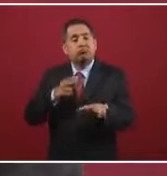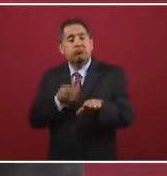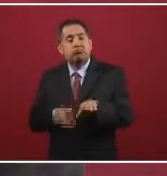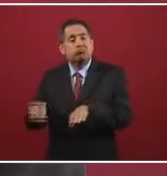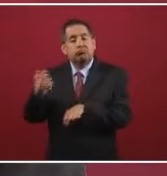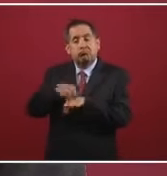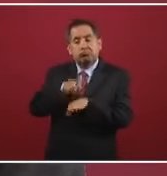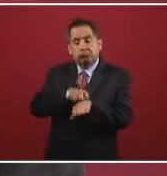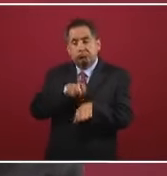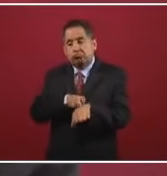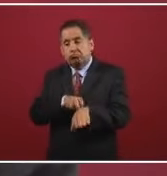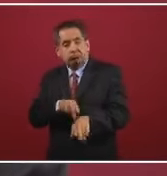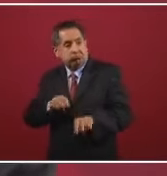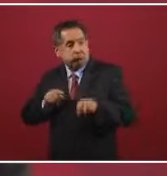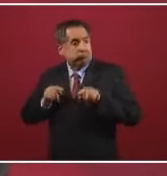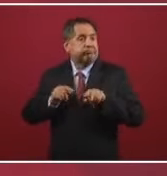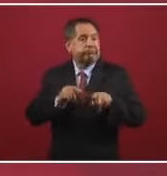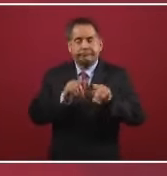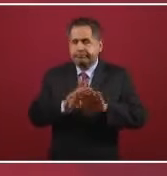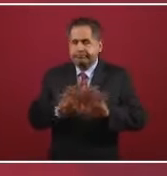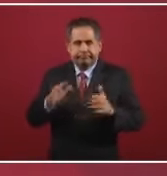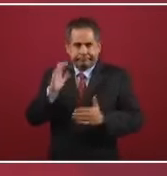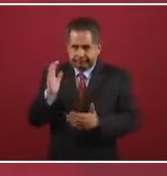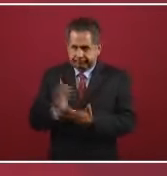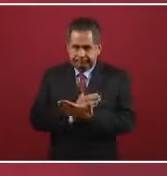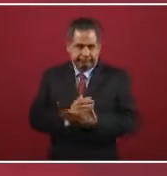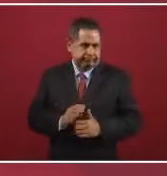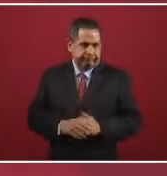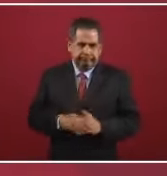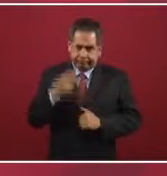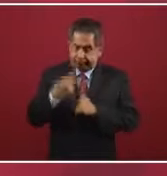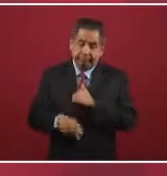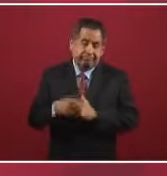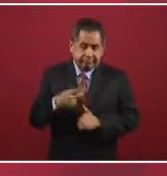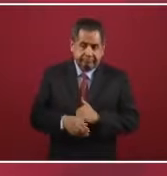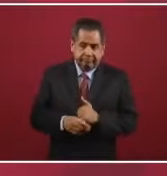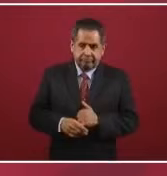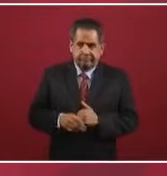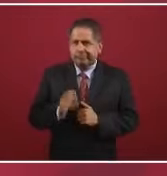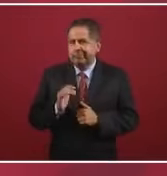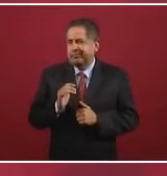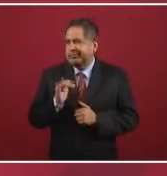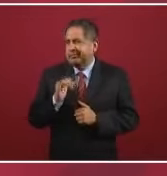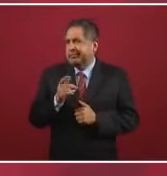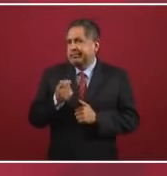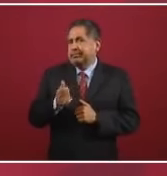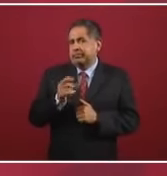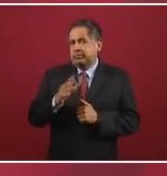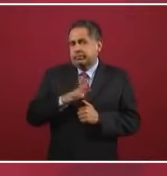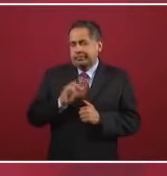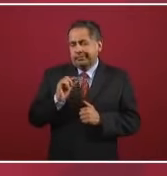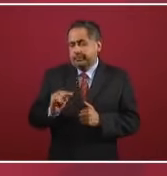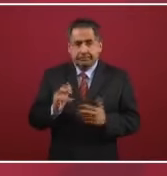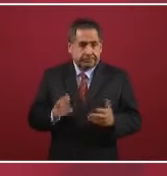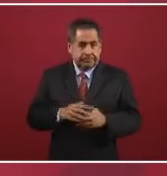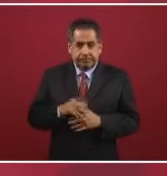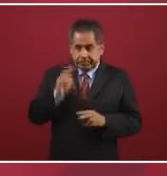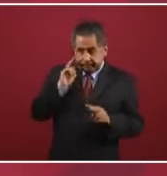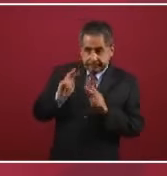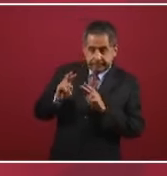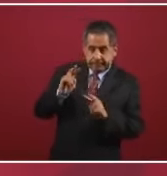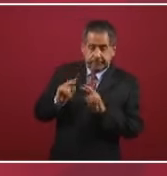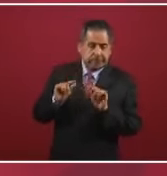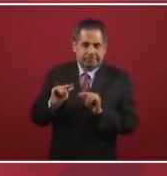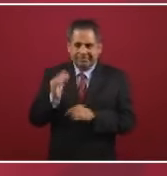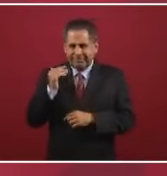peligrosos. Y hoy por hoy prácticamente ha dejado de serlo. Lo que estamos viendo ya en